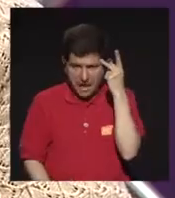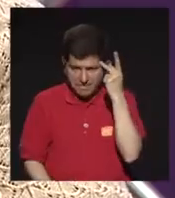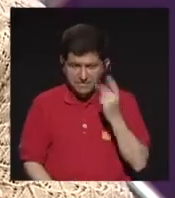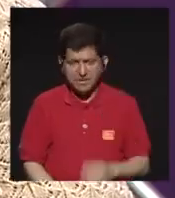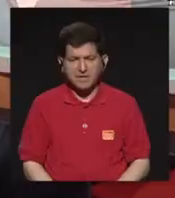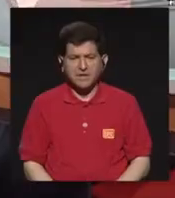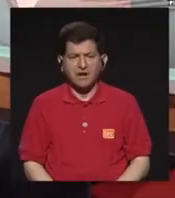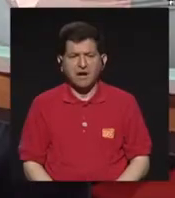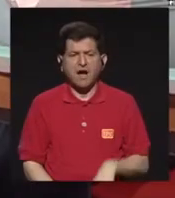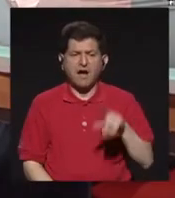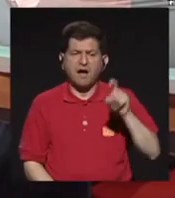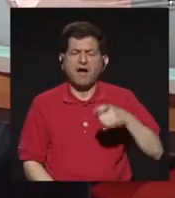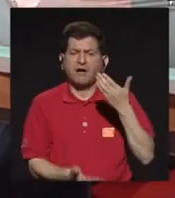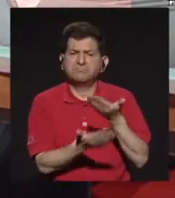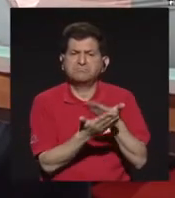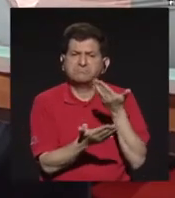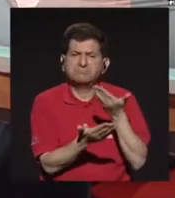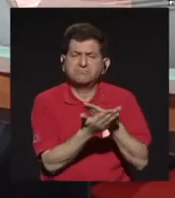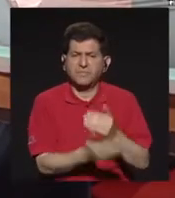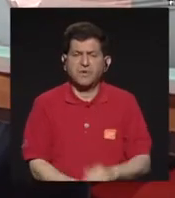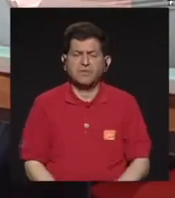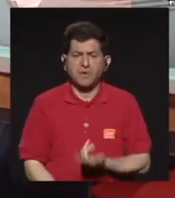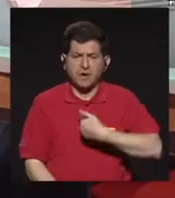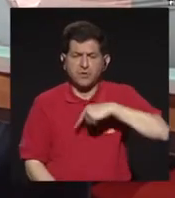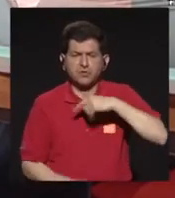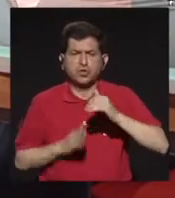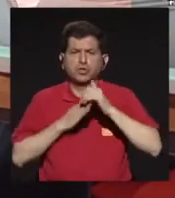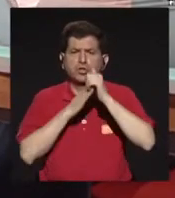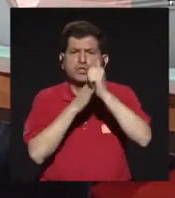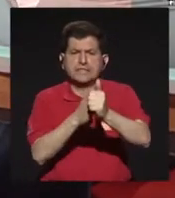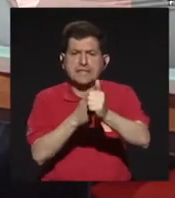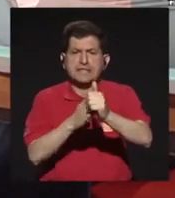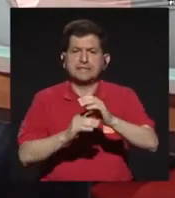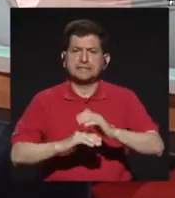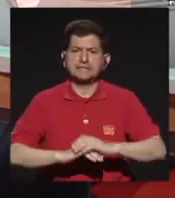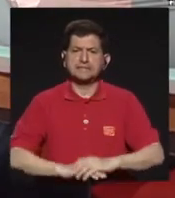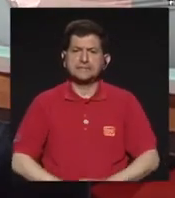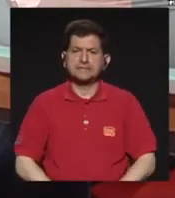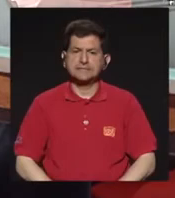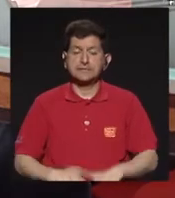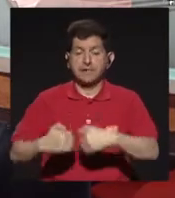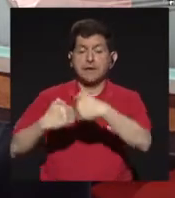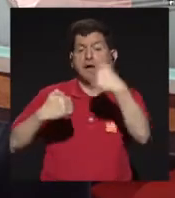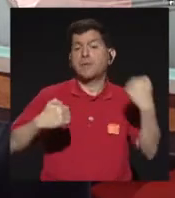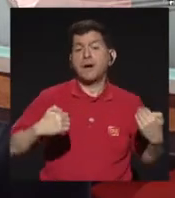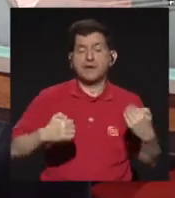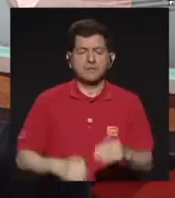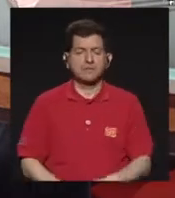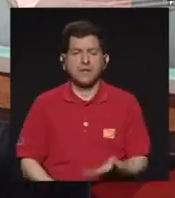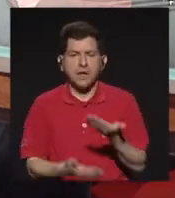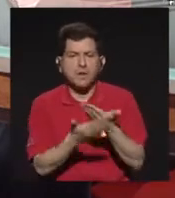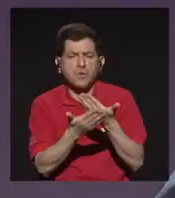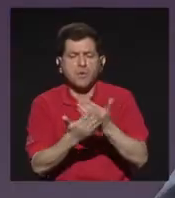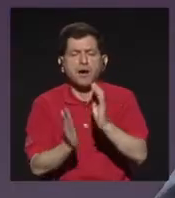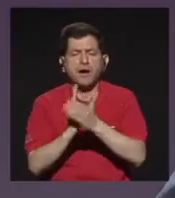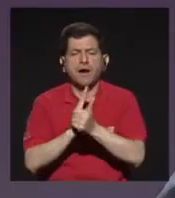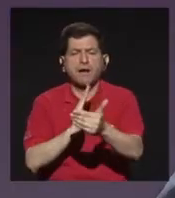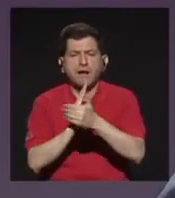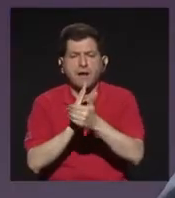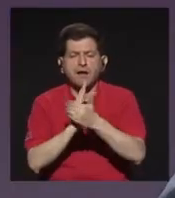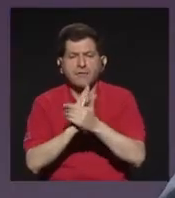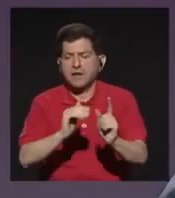hemos tenido que demostrar que somos lideresas, ¿verdad? Aparte de eso, tenemos que demostrar otras